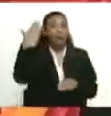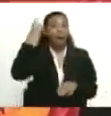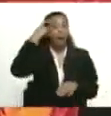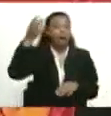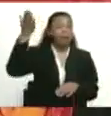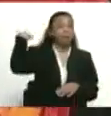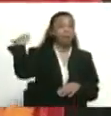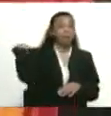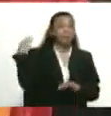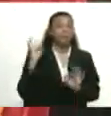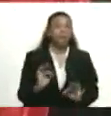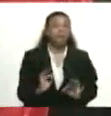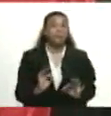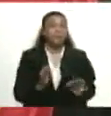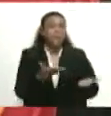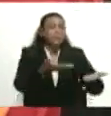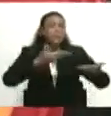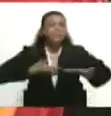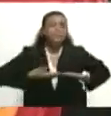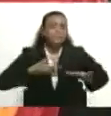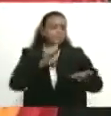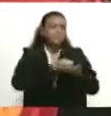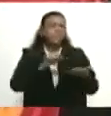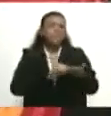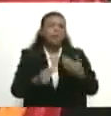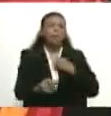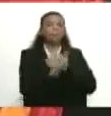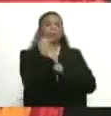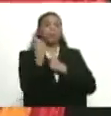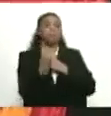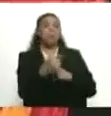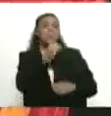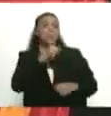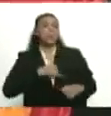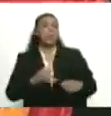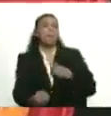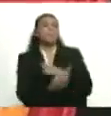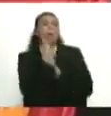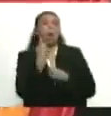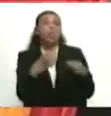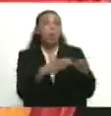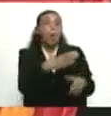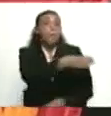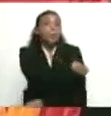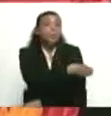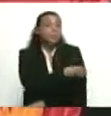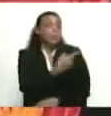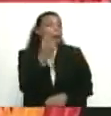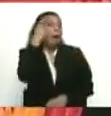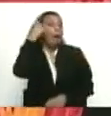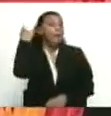hasta ayer, recibíamos nosotros amenazas de la oposición venezolana.